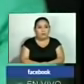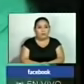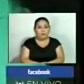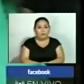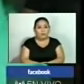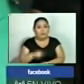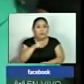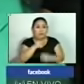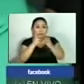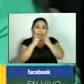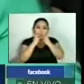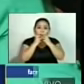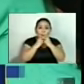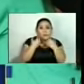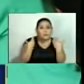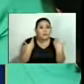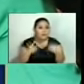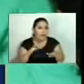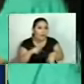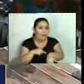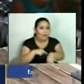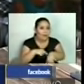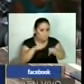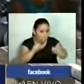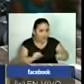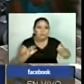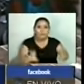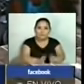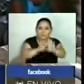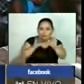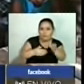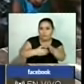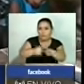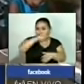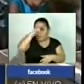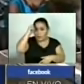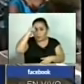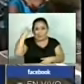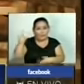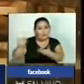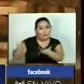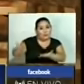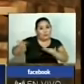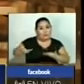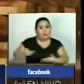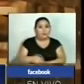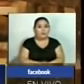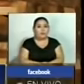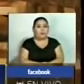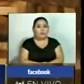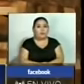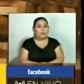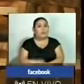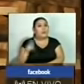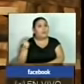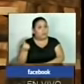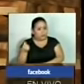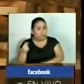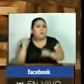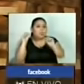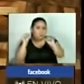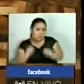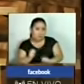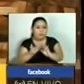Con ansias, espera el momento de reactivar su producción, pero necesita apoyo. Sí, la economía se podría